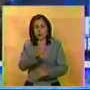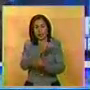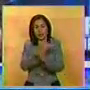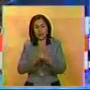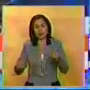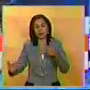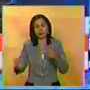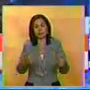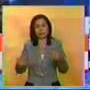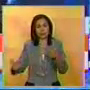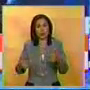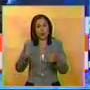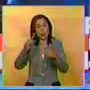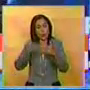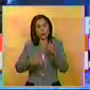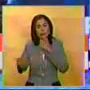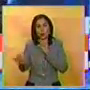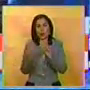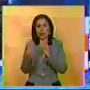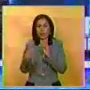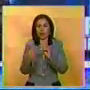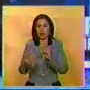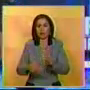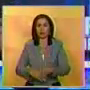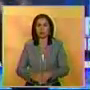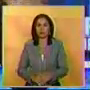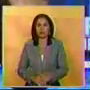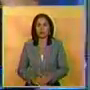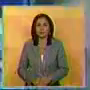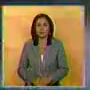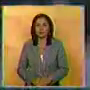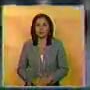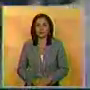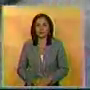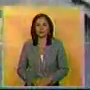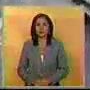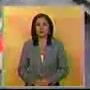se medirán en un último debate.